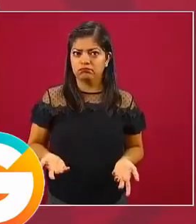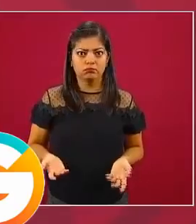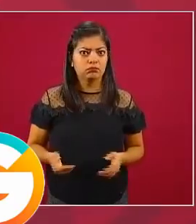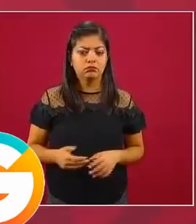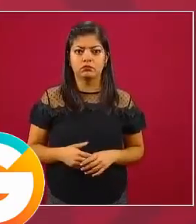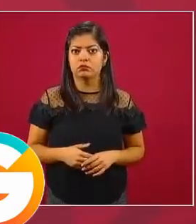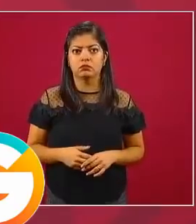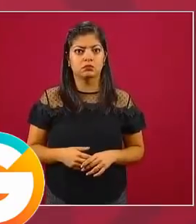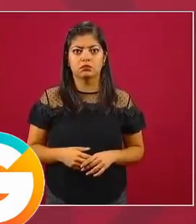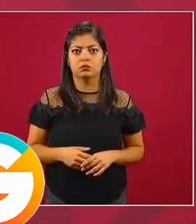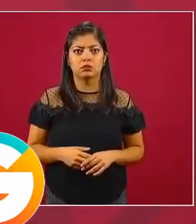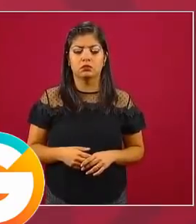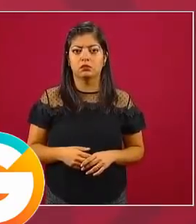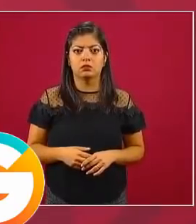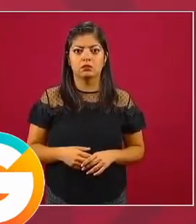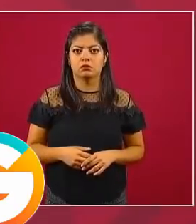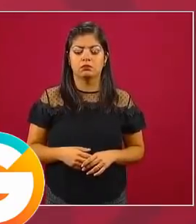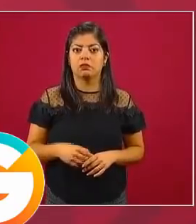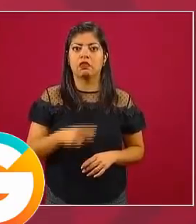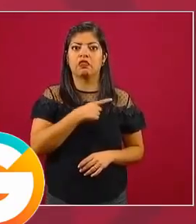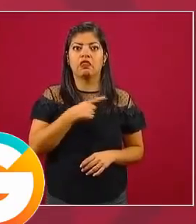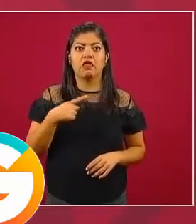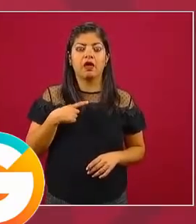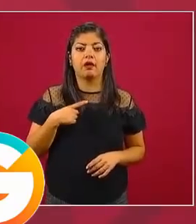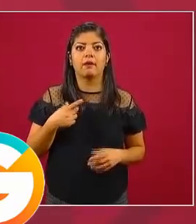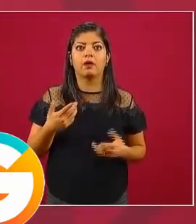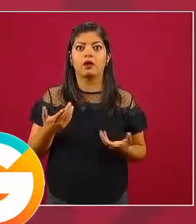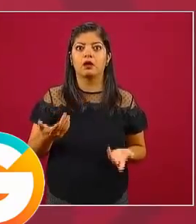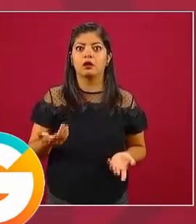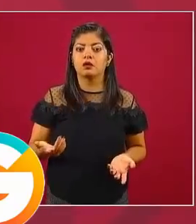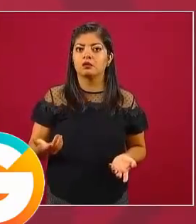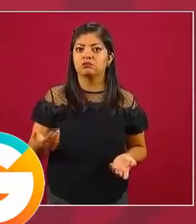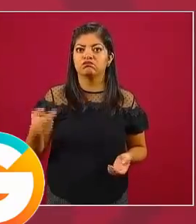es actuar